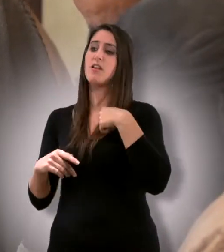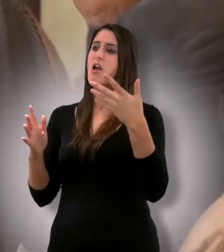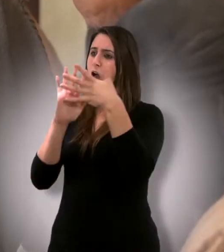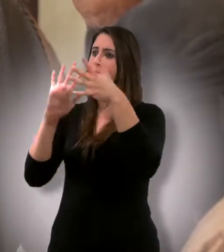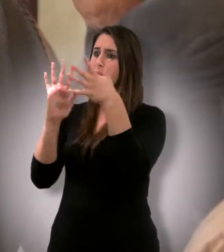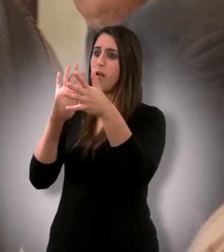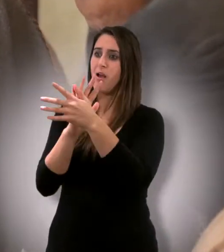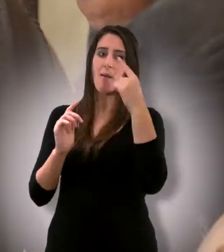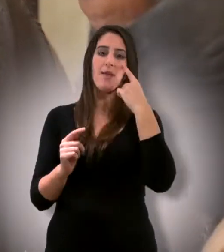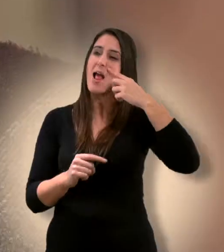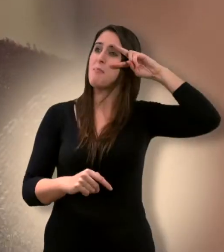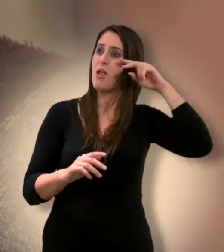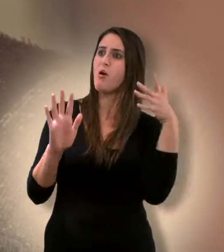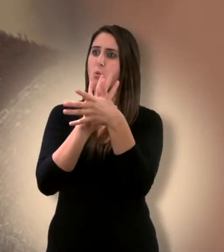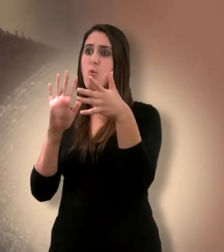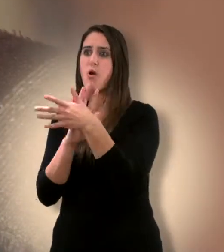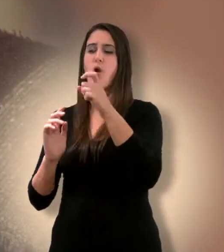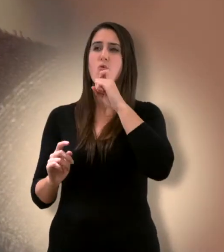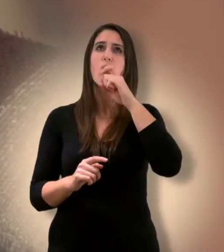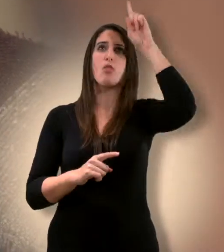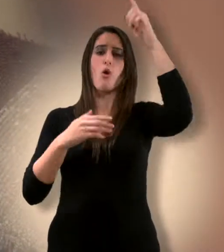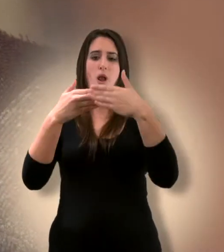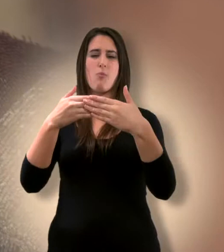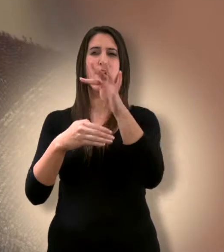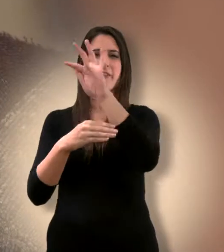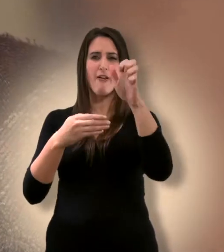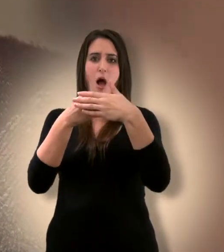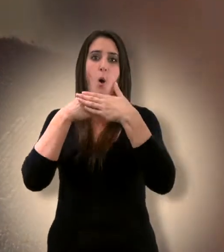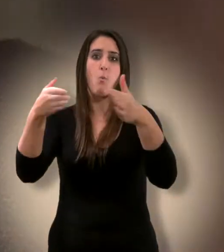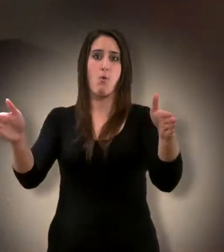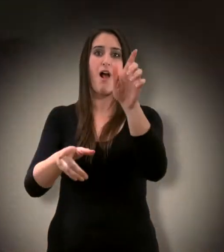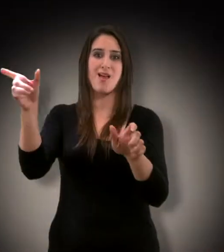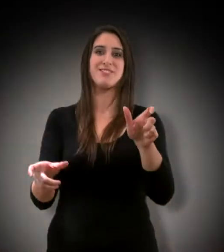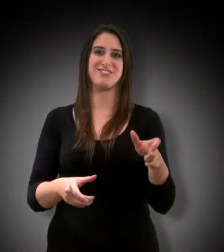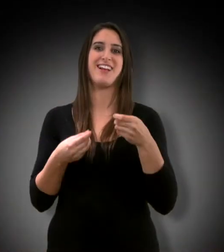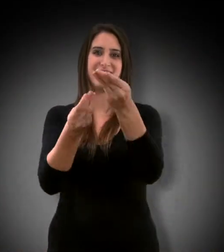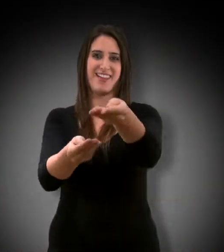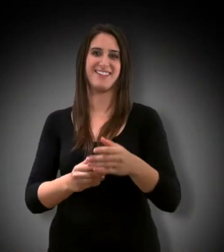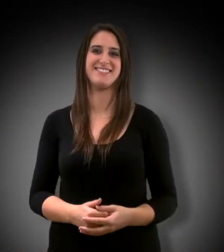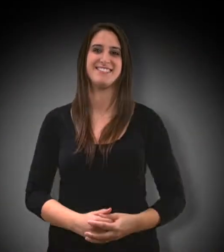hecho a través de ellos, y cómo Él había abierto la puerta de la fe a los gentiles.